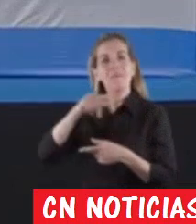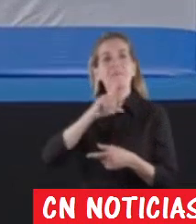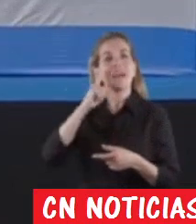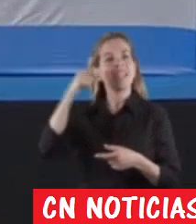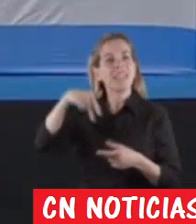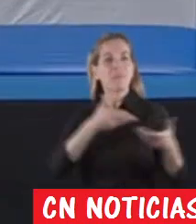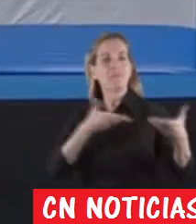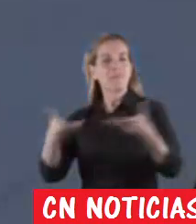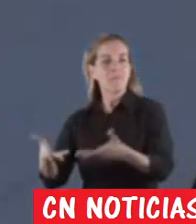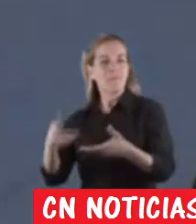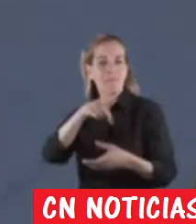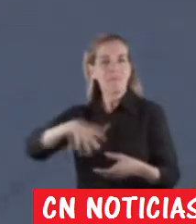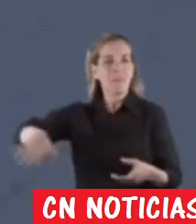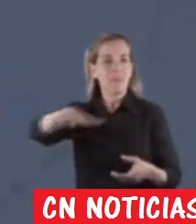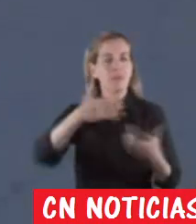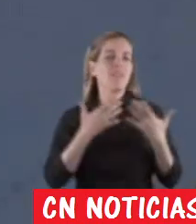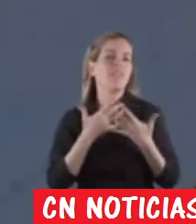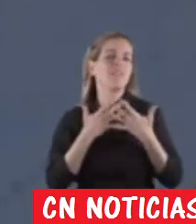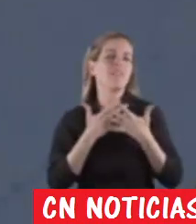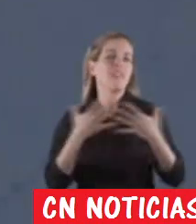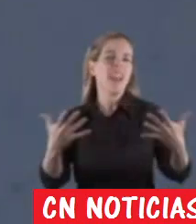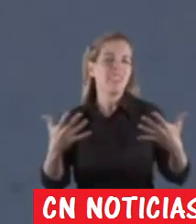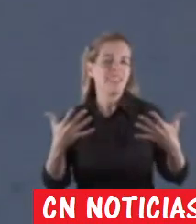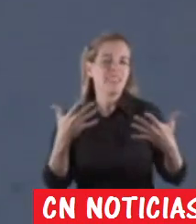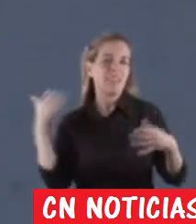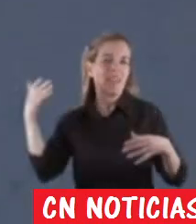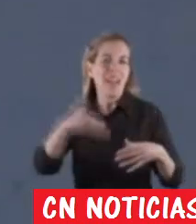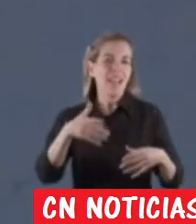tierra. Feliz de estar en Lomas una vez más.